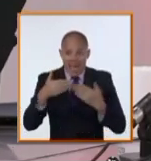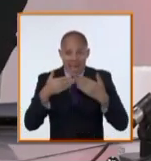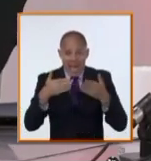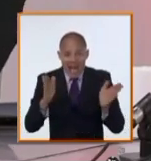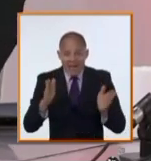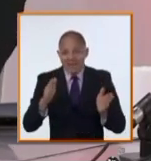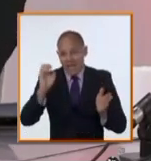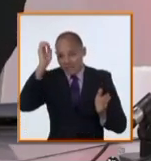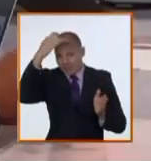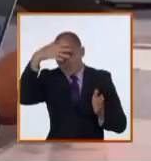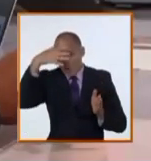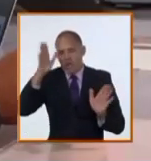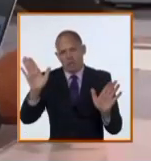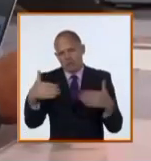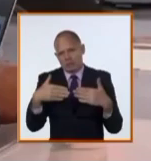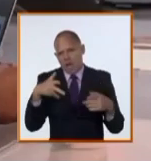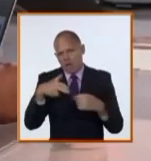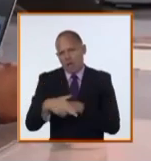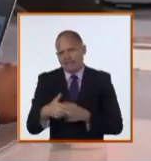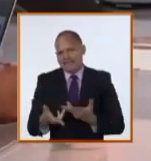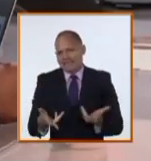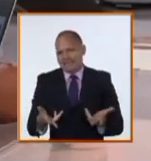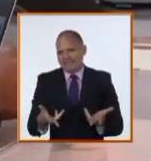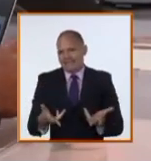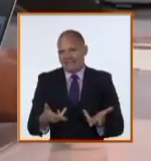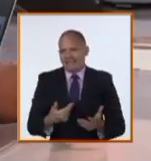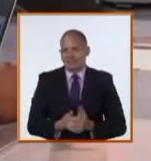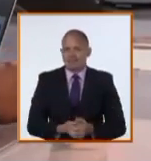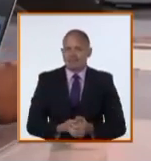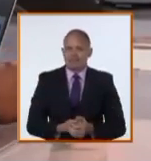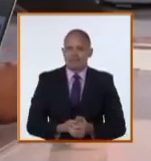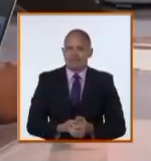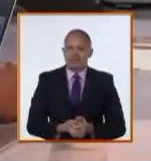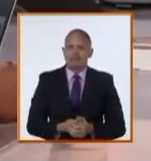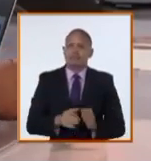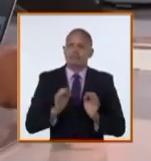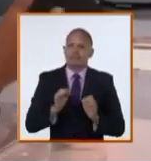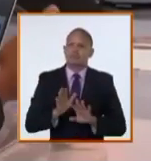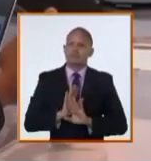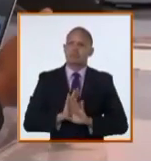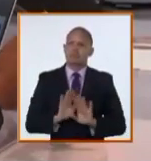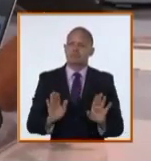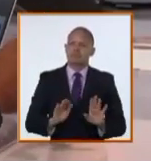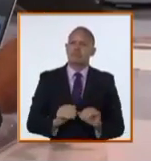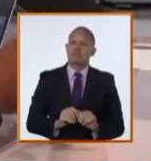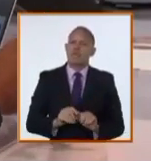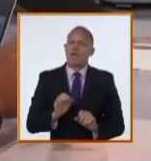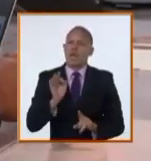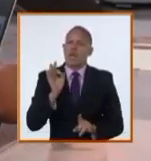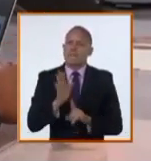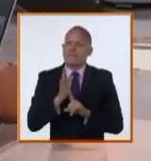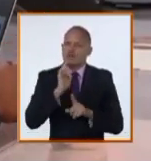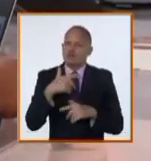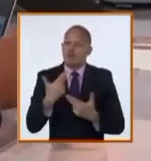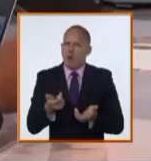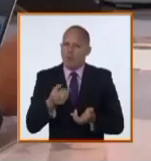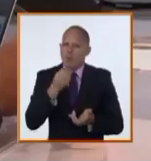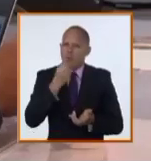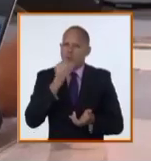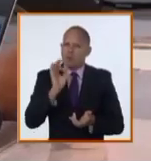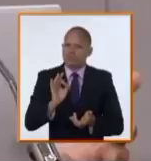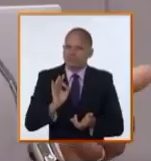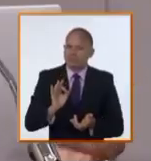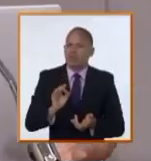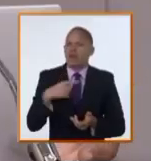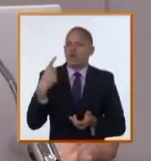Entonces nosotros no podíamos quedarnos atrás teníamos que también comenzar a promocionar nuestro producto y destino